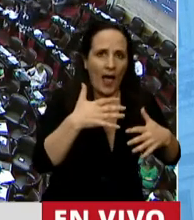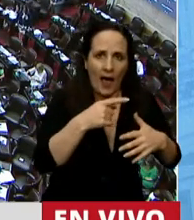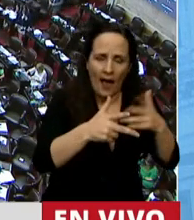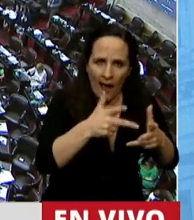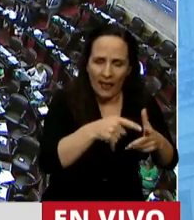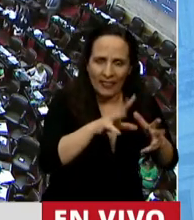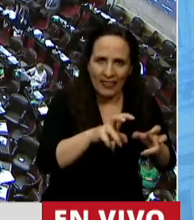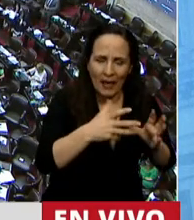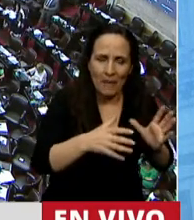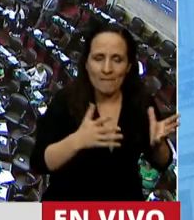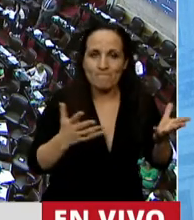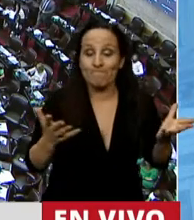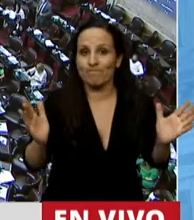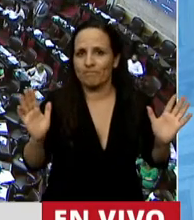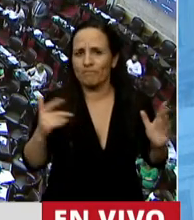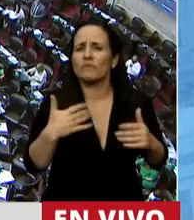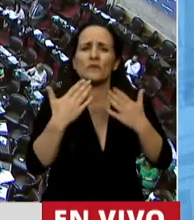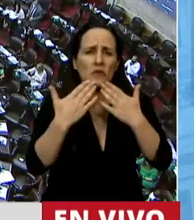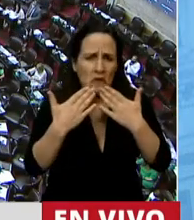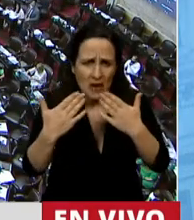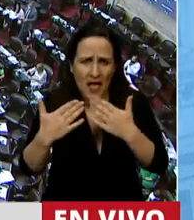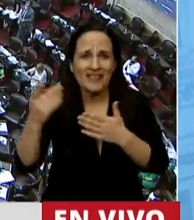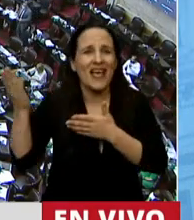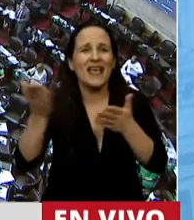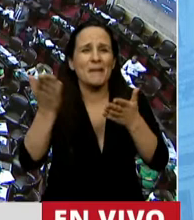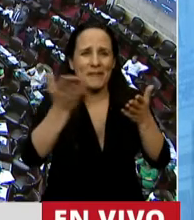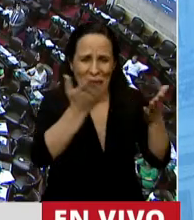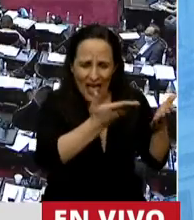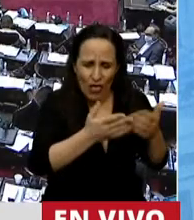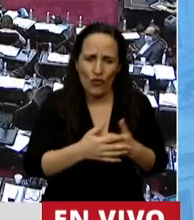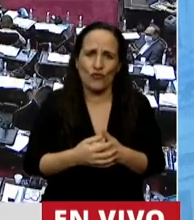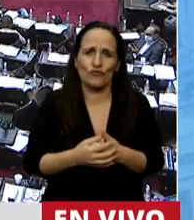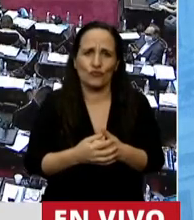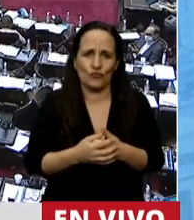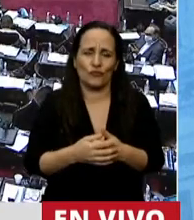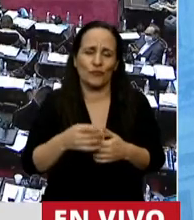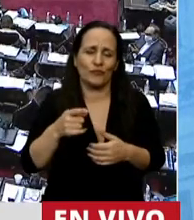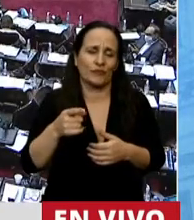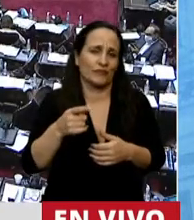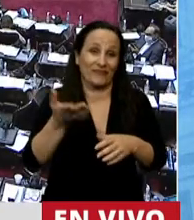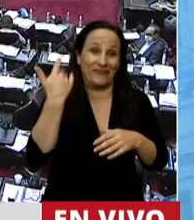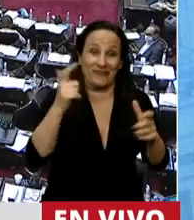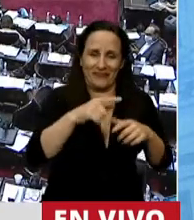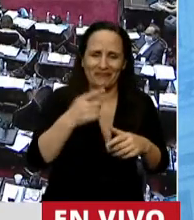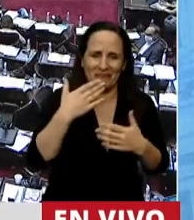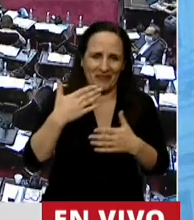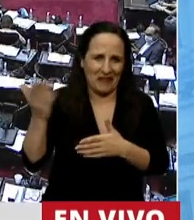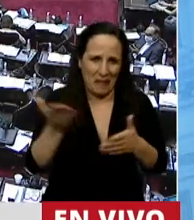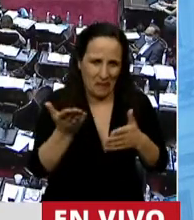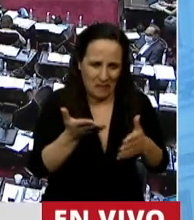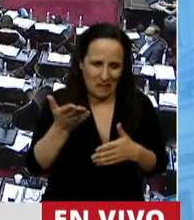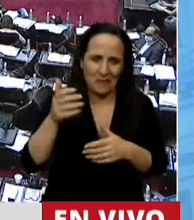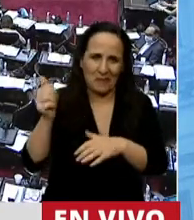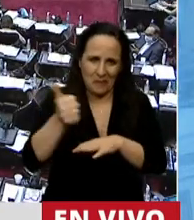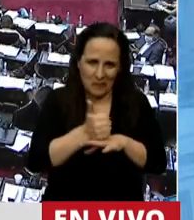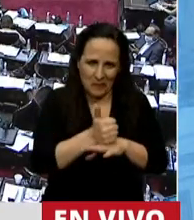Agradezco en este momento también a todos los invitados que nos acompañaron en el Consejo y el esfuerzo que han hecho muchos de los